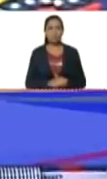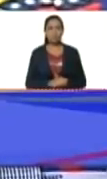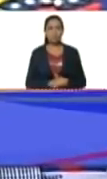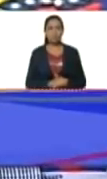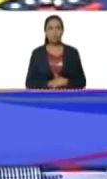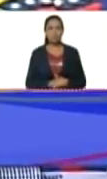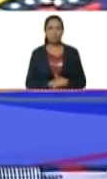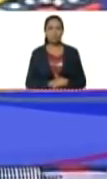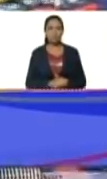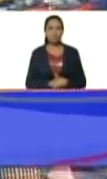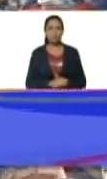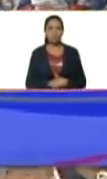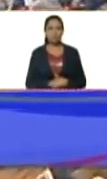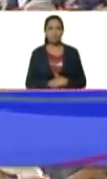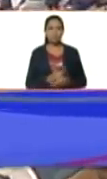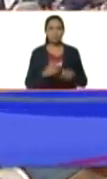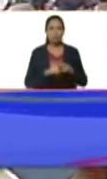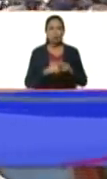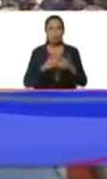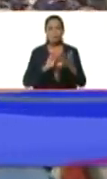CLAP, CLAP, CLAP, CLAP, CLAP.